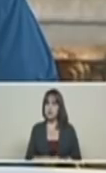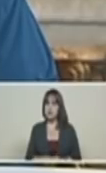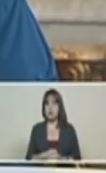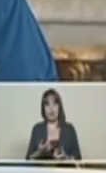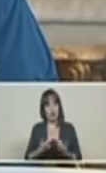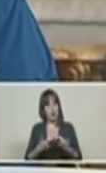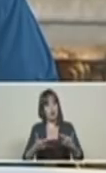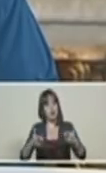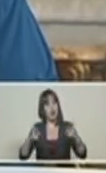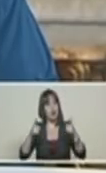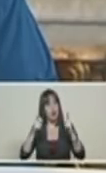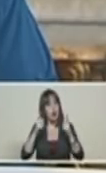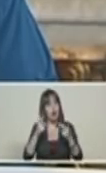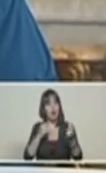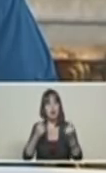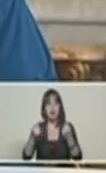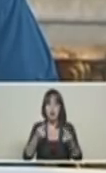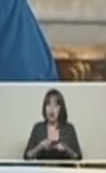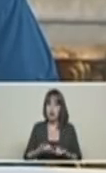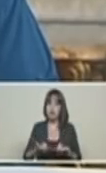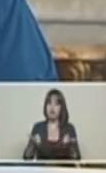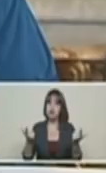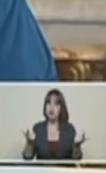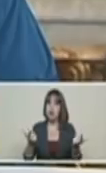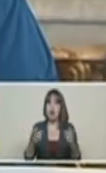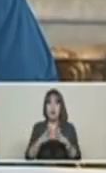Liberen el dinero de los venezolanos.